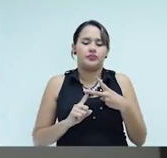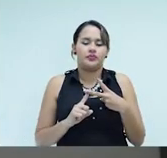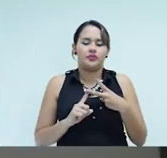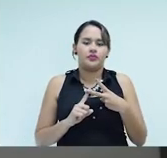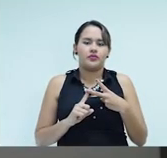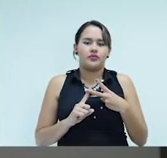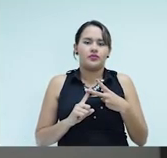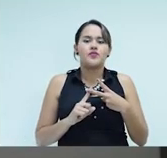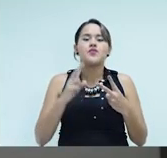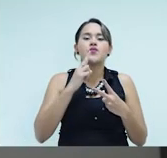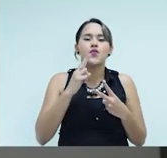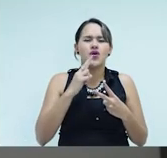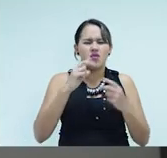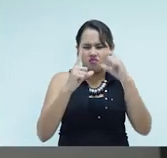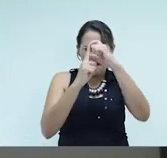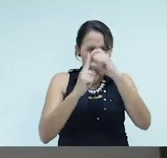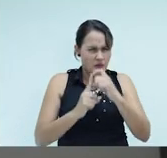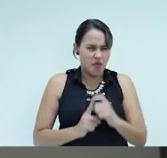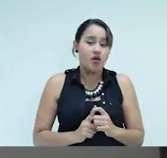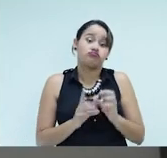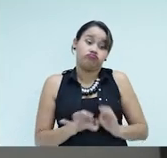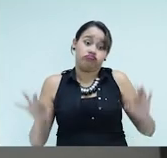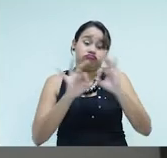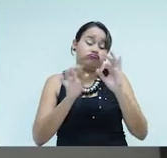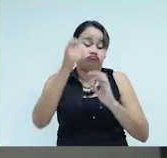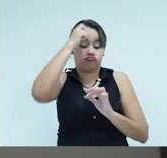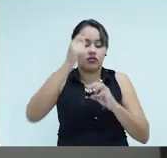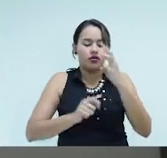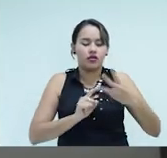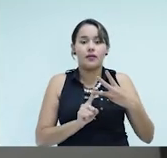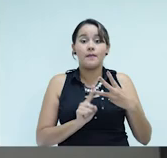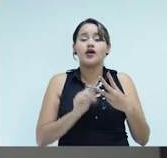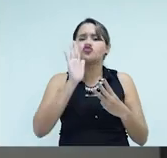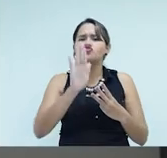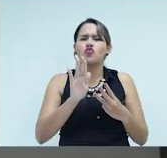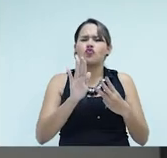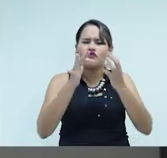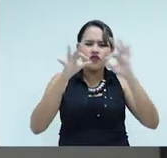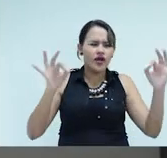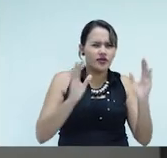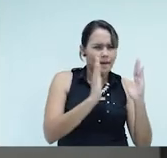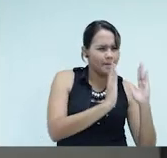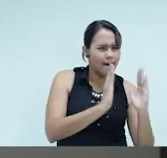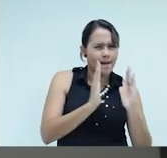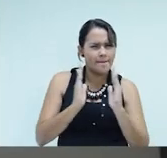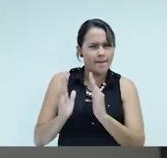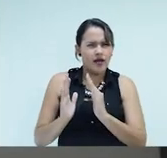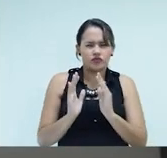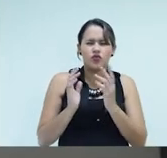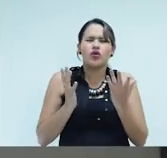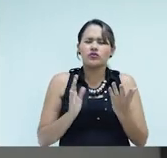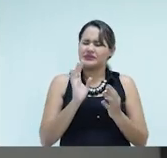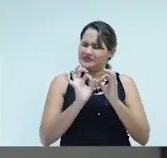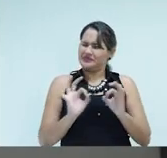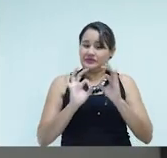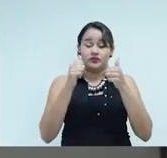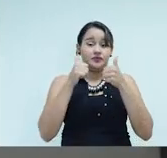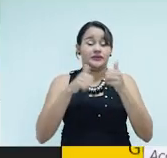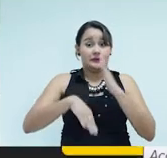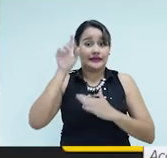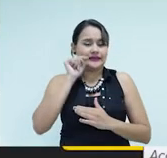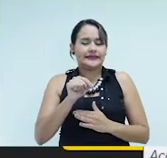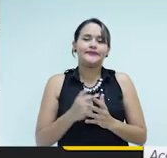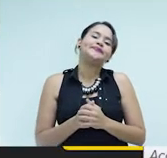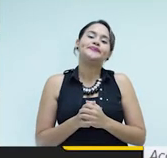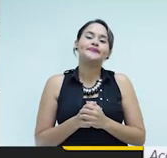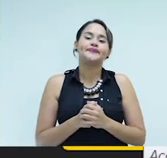ellos están haciendo su trabajo y su tarea en clase. Después tenemos una explicación gramatical que también lo